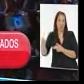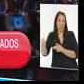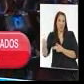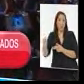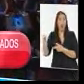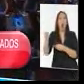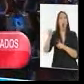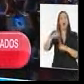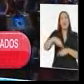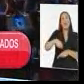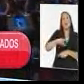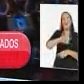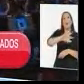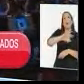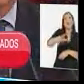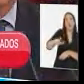2019.